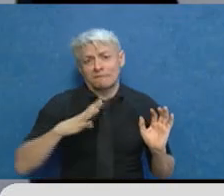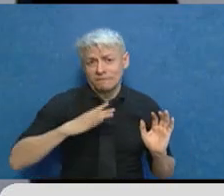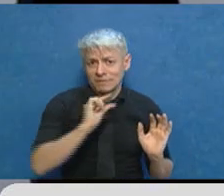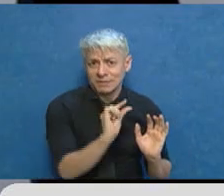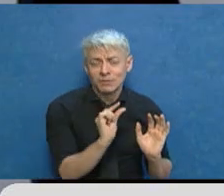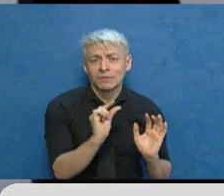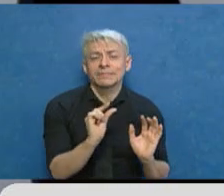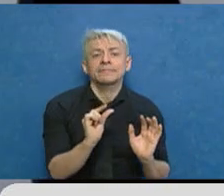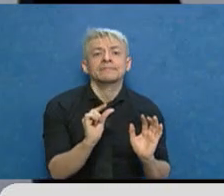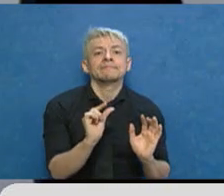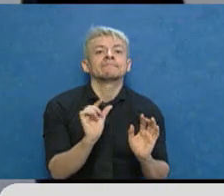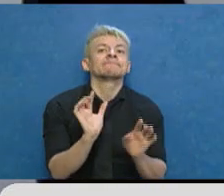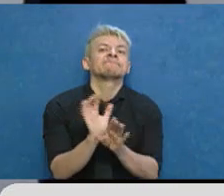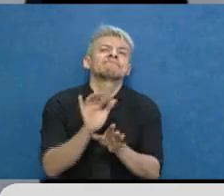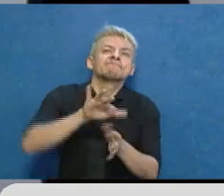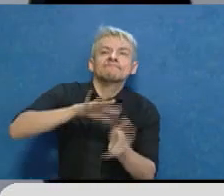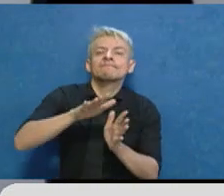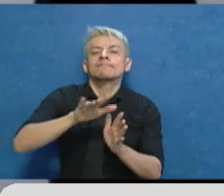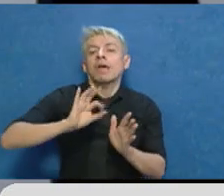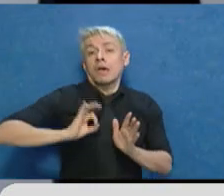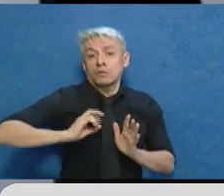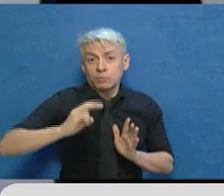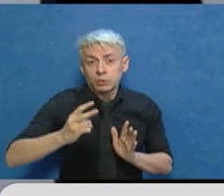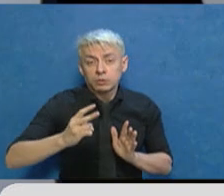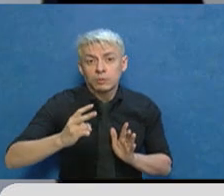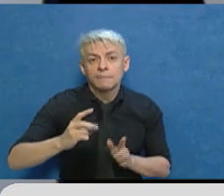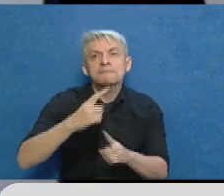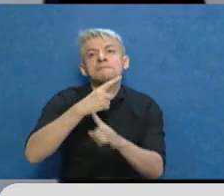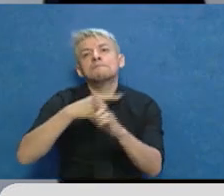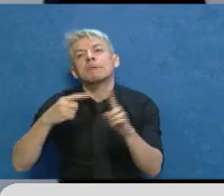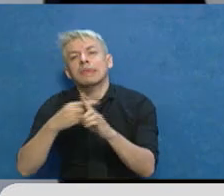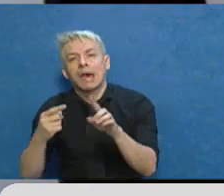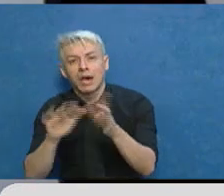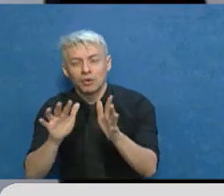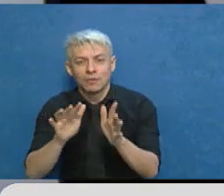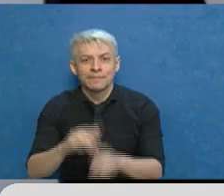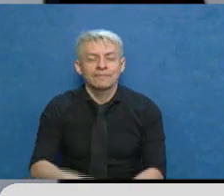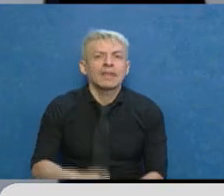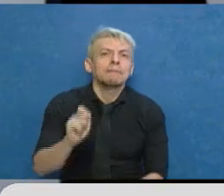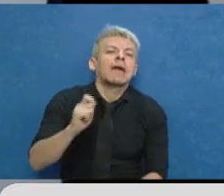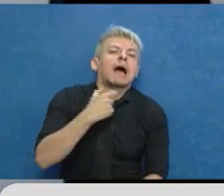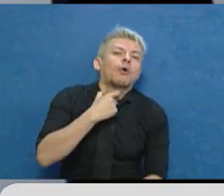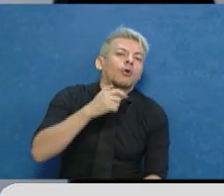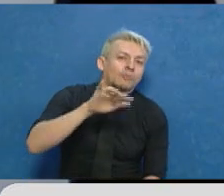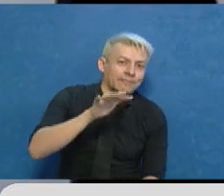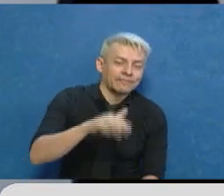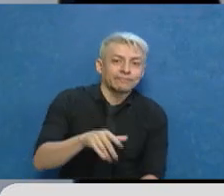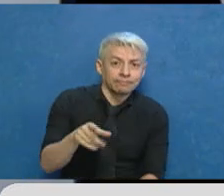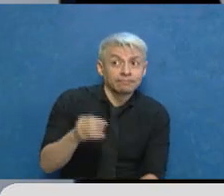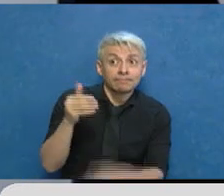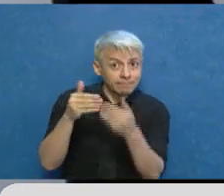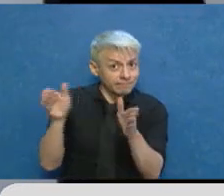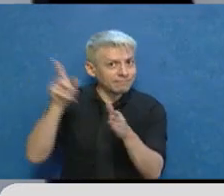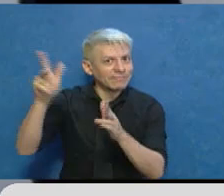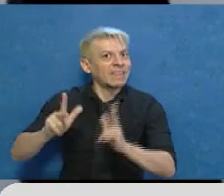esperamos estar, Dios mediante, a mediados de año o en el mes de agosto ya trabajando allá.